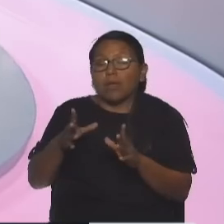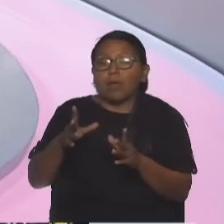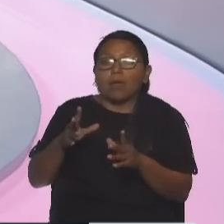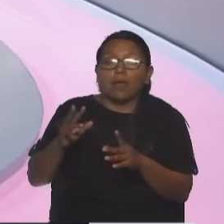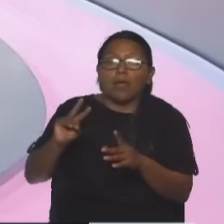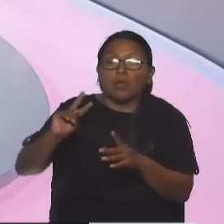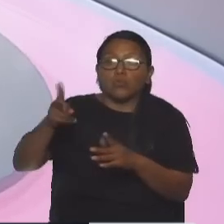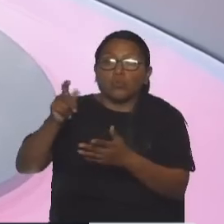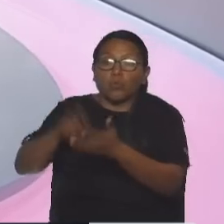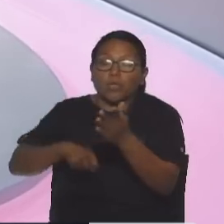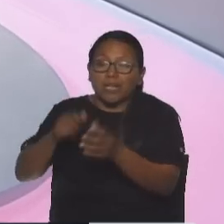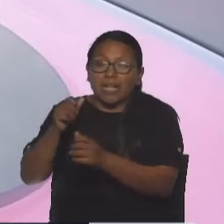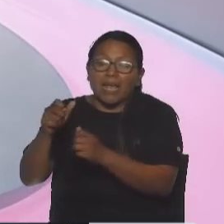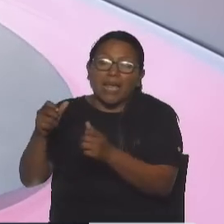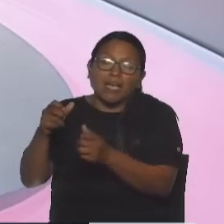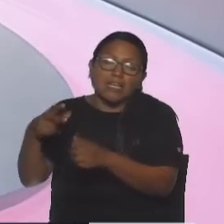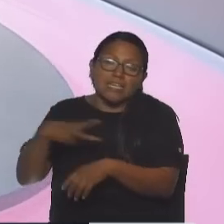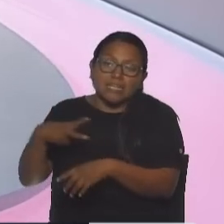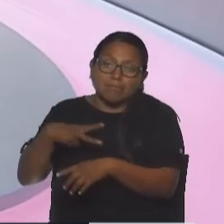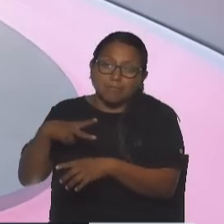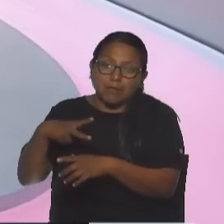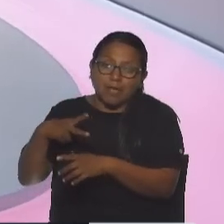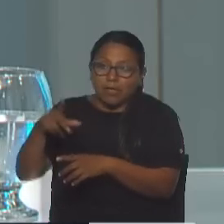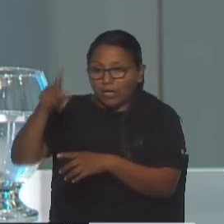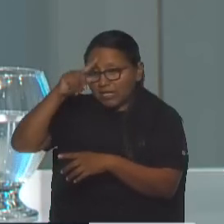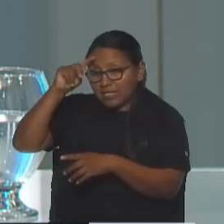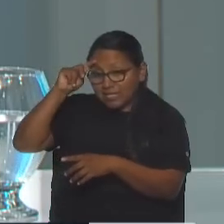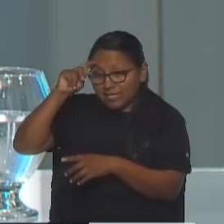subcontratar a empresas, a clínicas privadas,